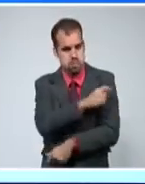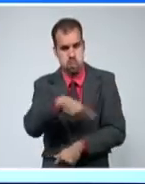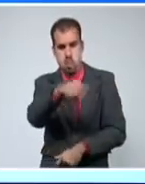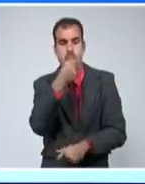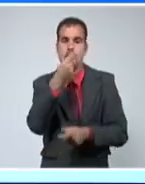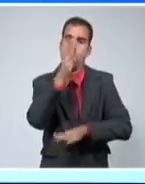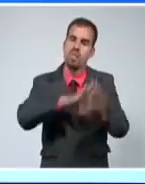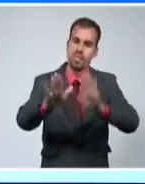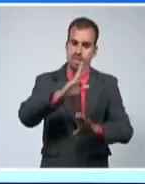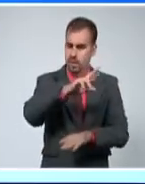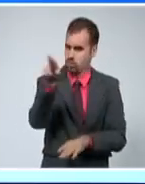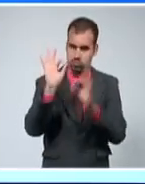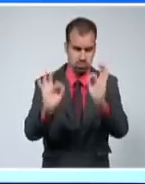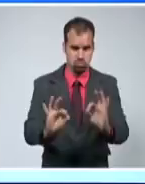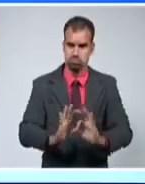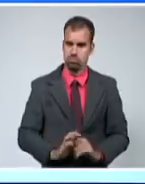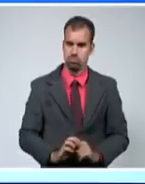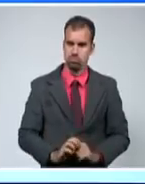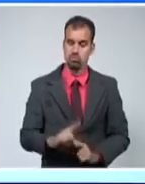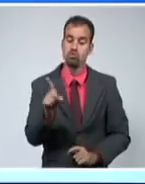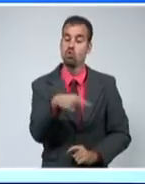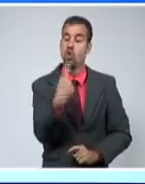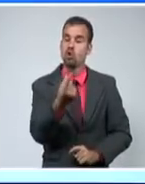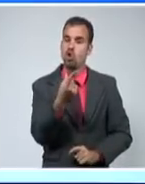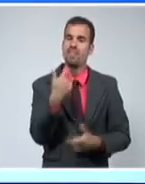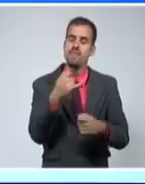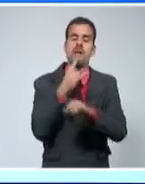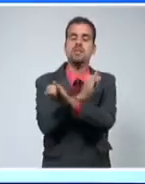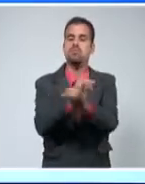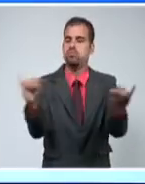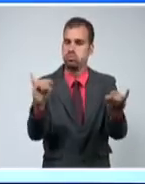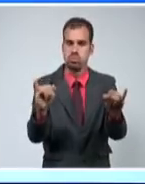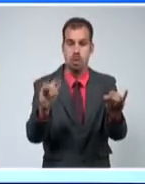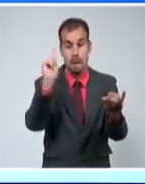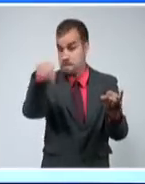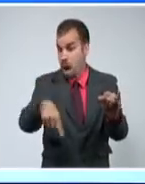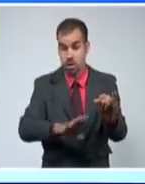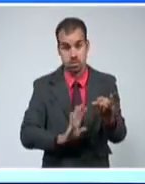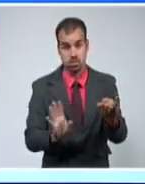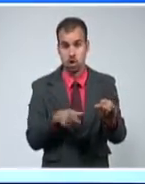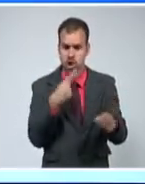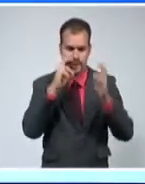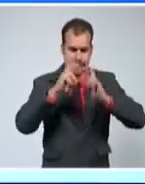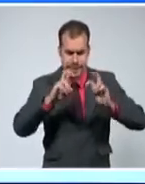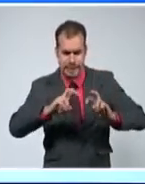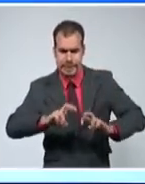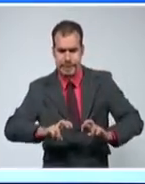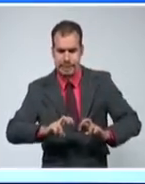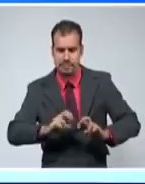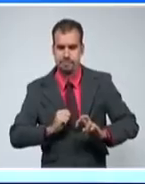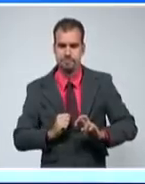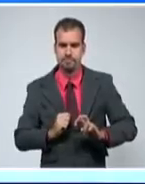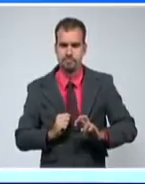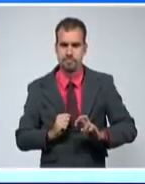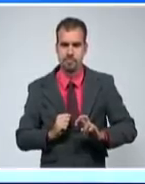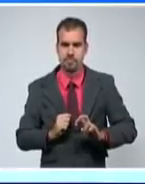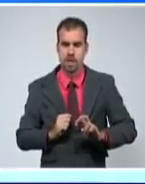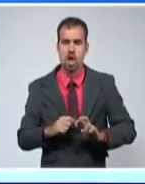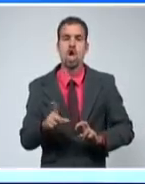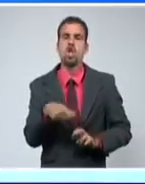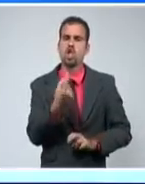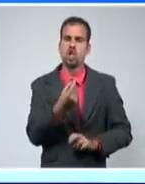nuestro papel es informar hacerlo rápido oportunamente investigar por qué acusar juzgar